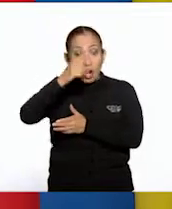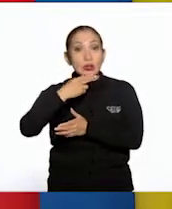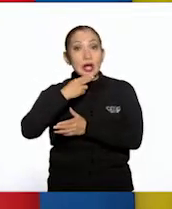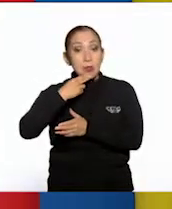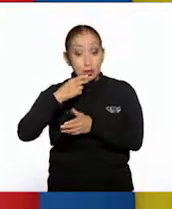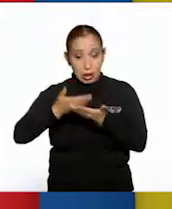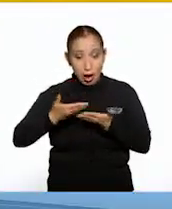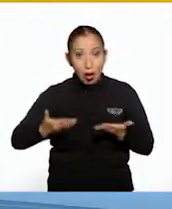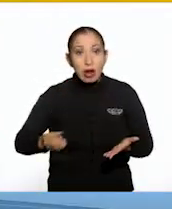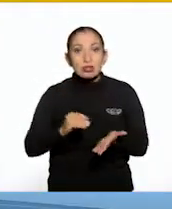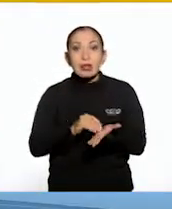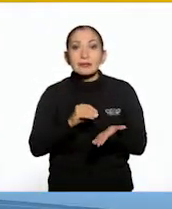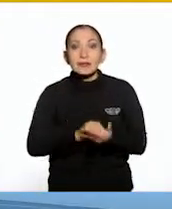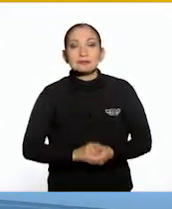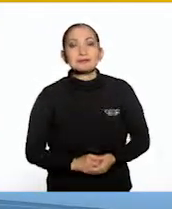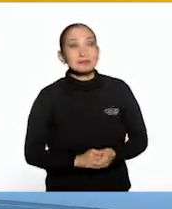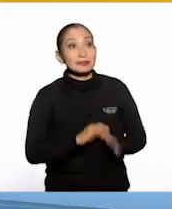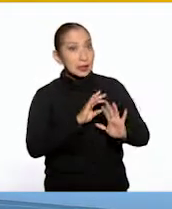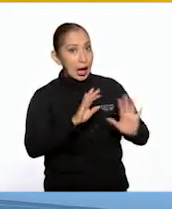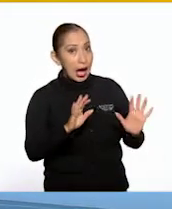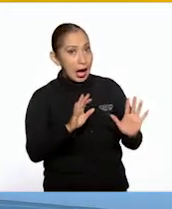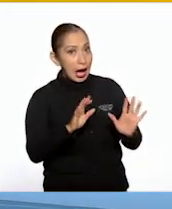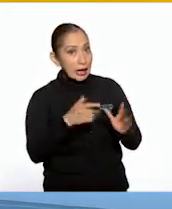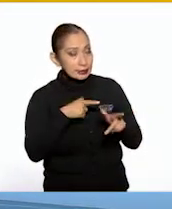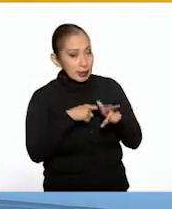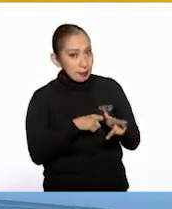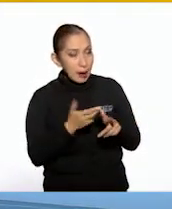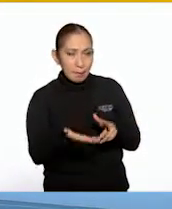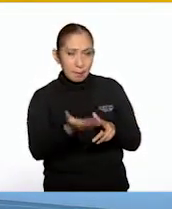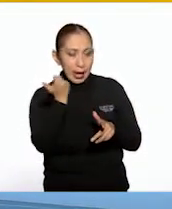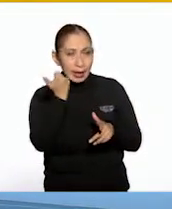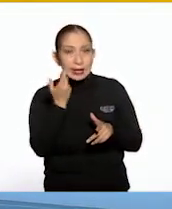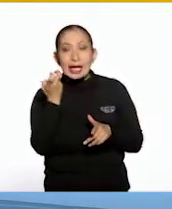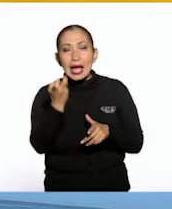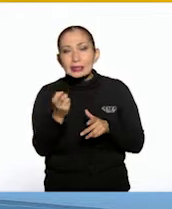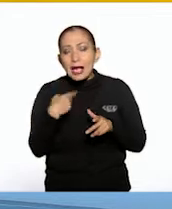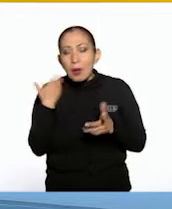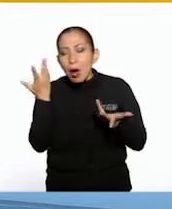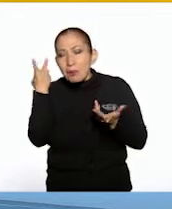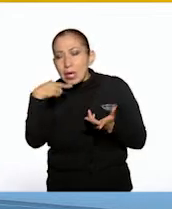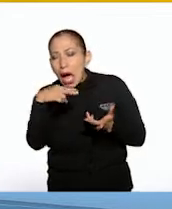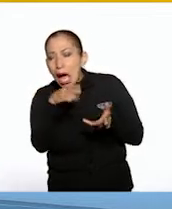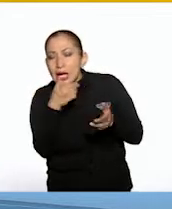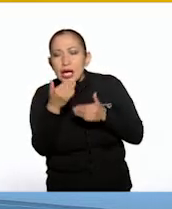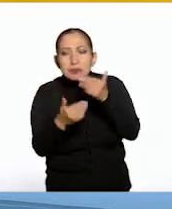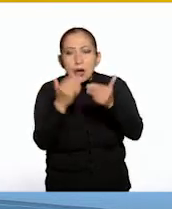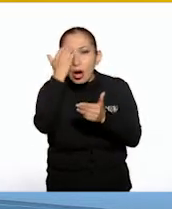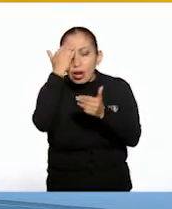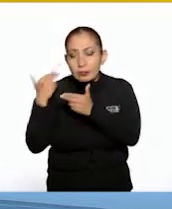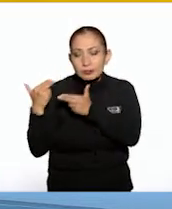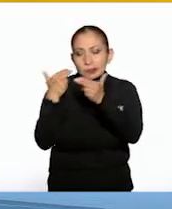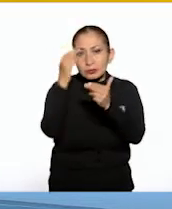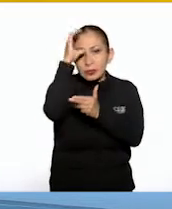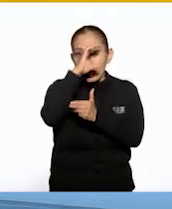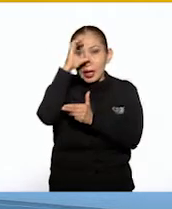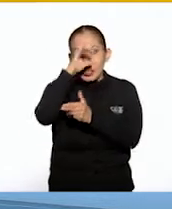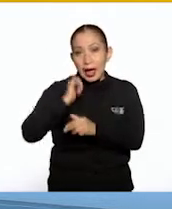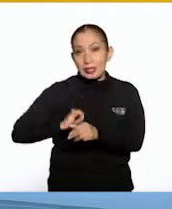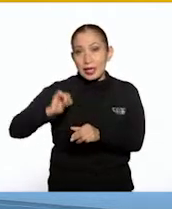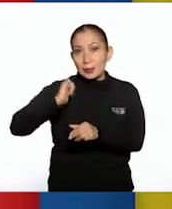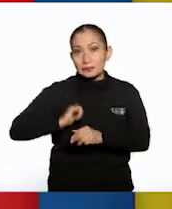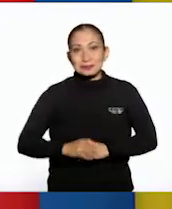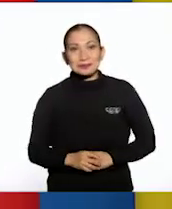vida cotidiana. Así que sin más preámbulo, acompáñenos por este pequeño recorrido sobre el legado cultural de la